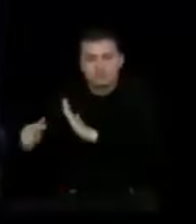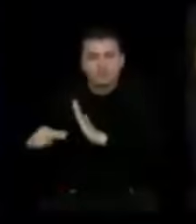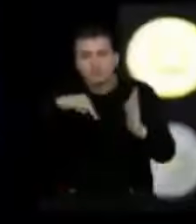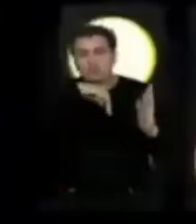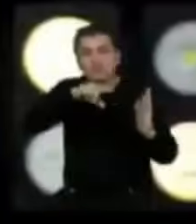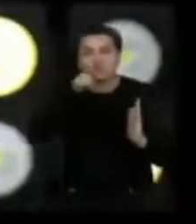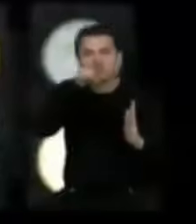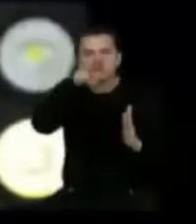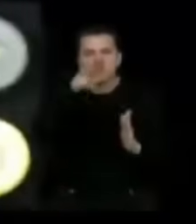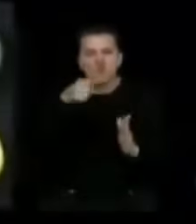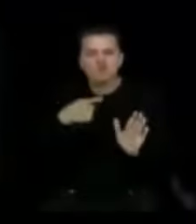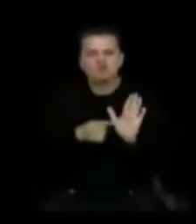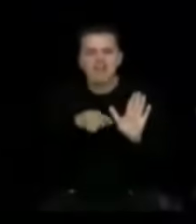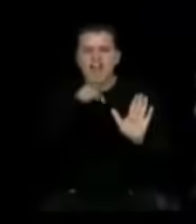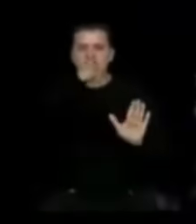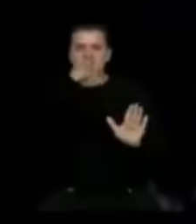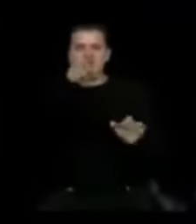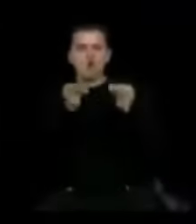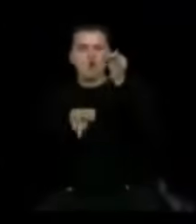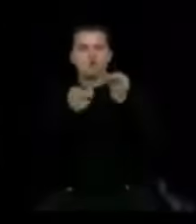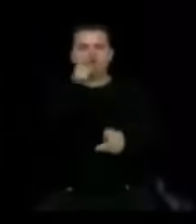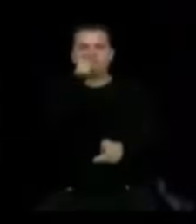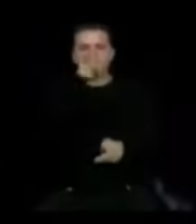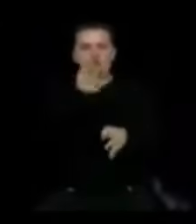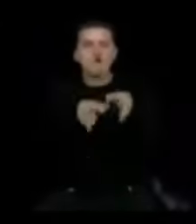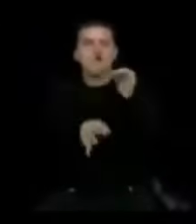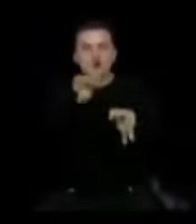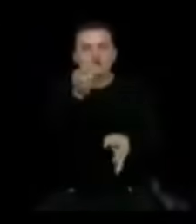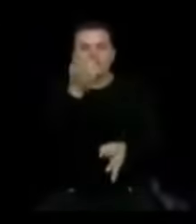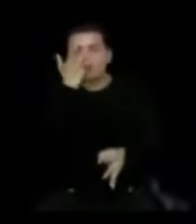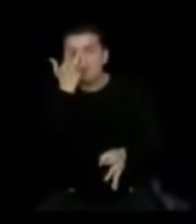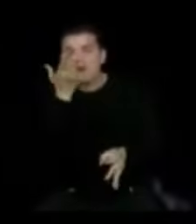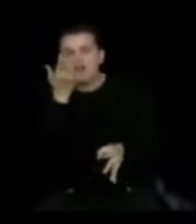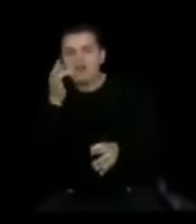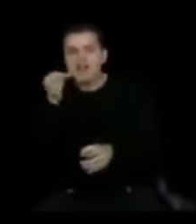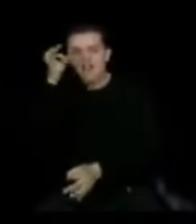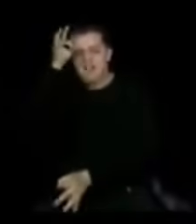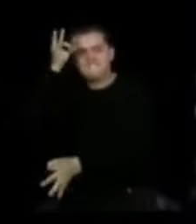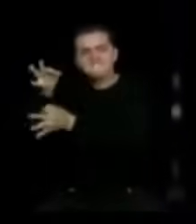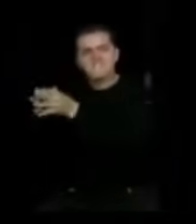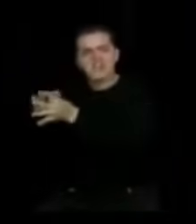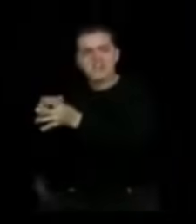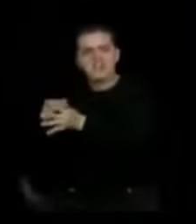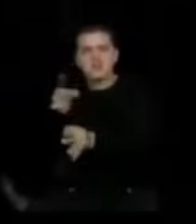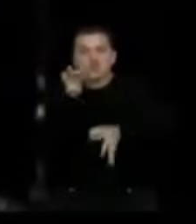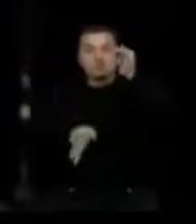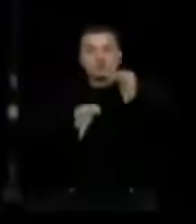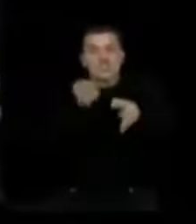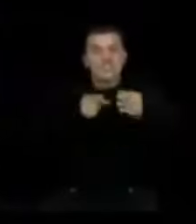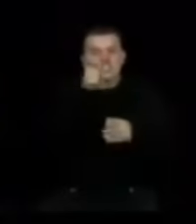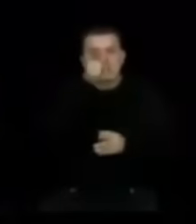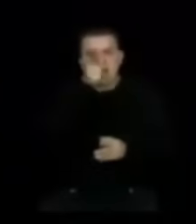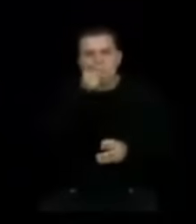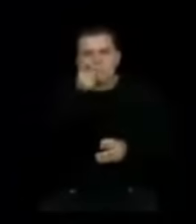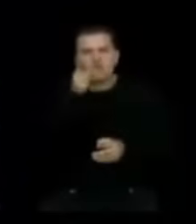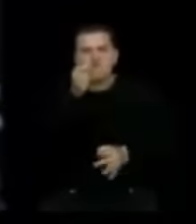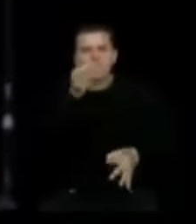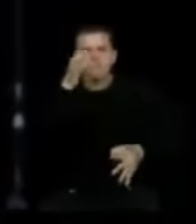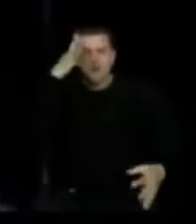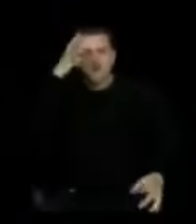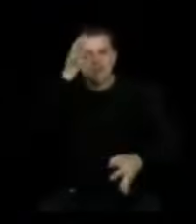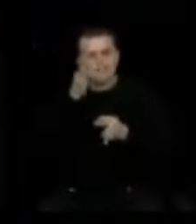resurrección, tú eres declarado justo por la fe. Justificados, pues, por la